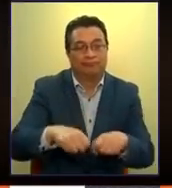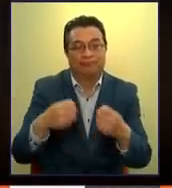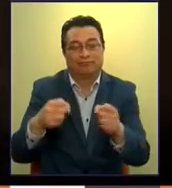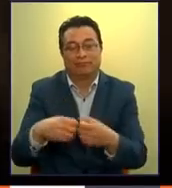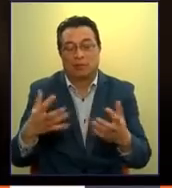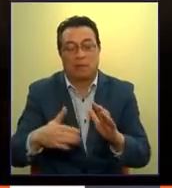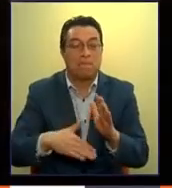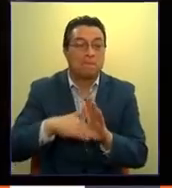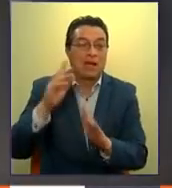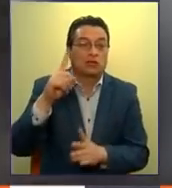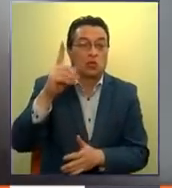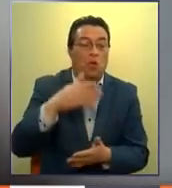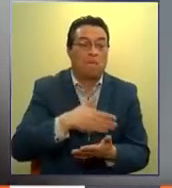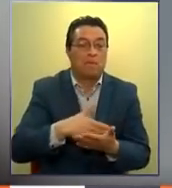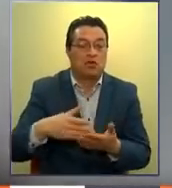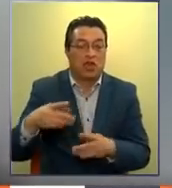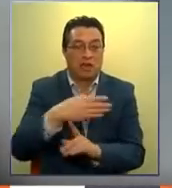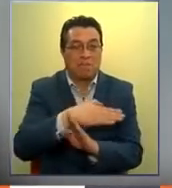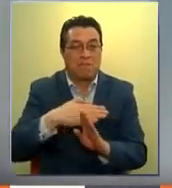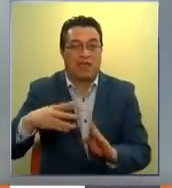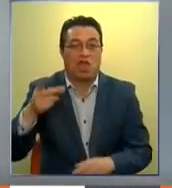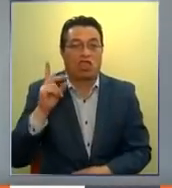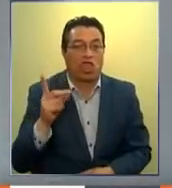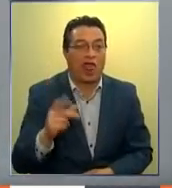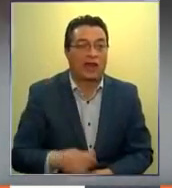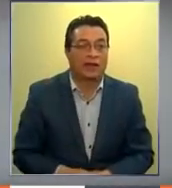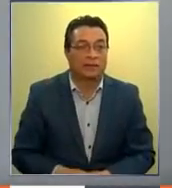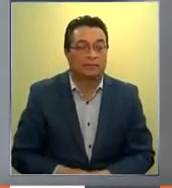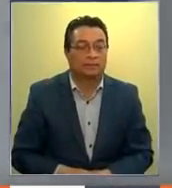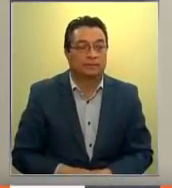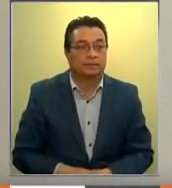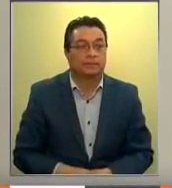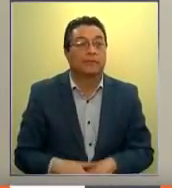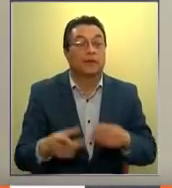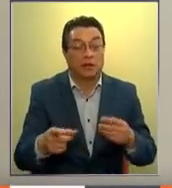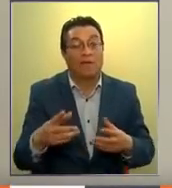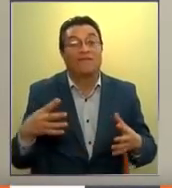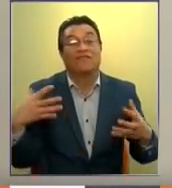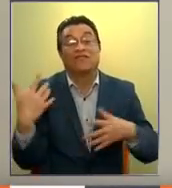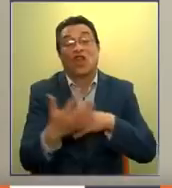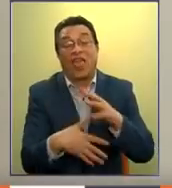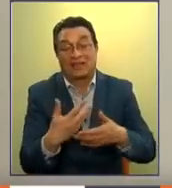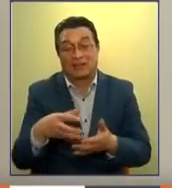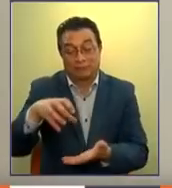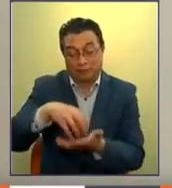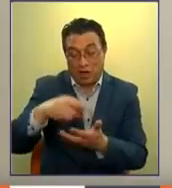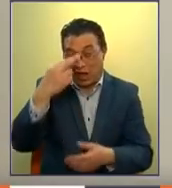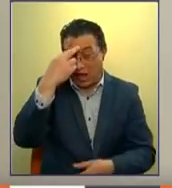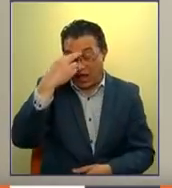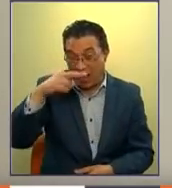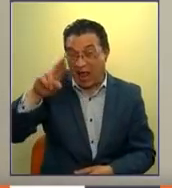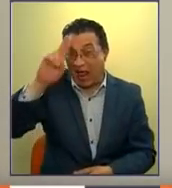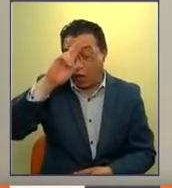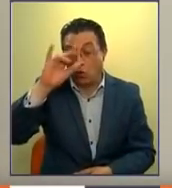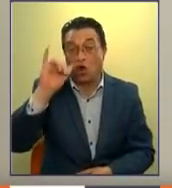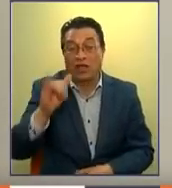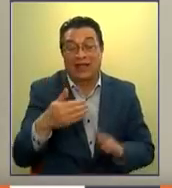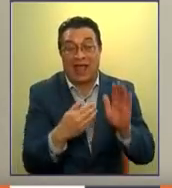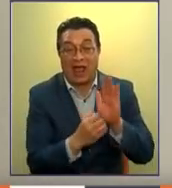de $1.5 millones. La violencia en la provincia de Arauco y en la Araucanía